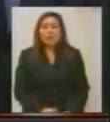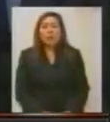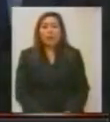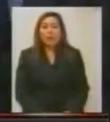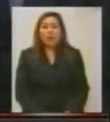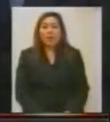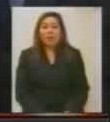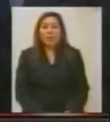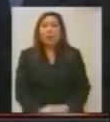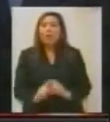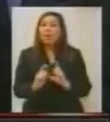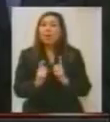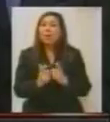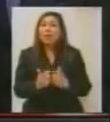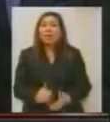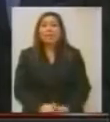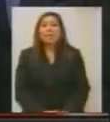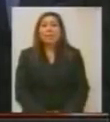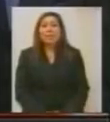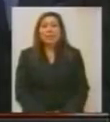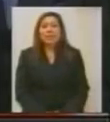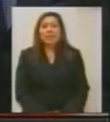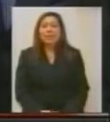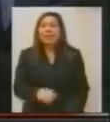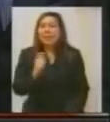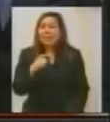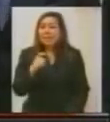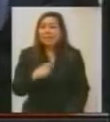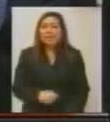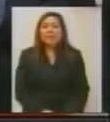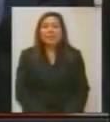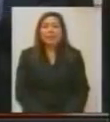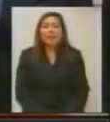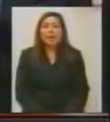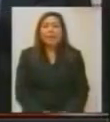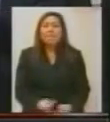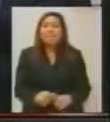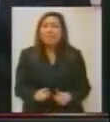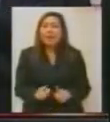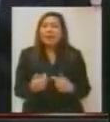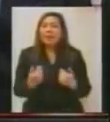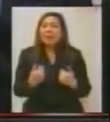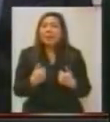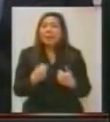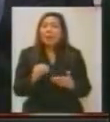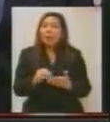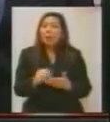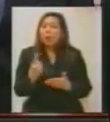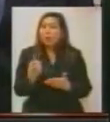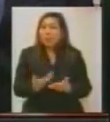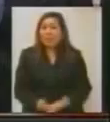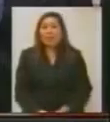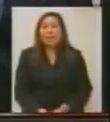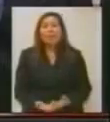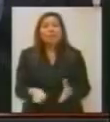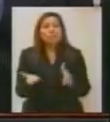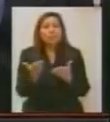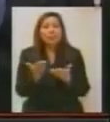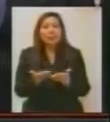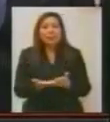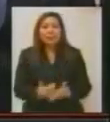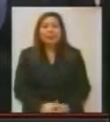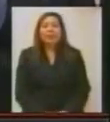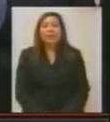menos congresistas en la bancada y necesariamente tenemos que ceder una. Nos corresponde, hemos tomado la